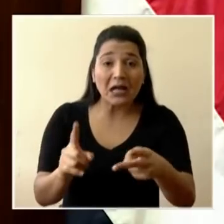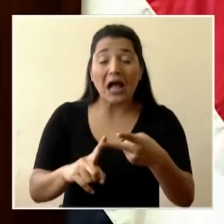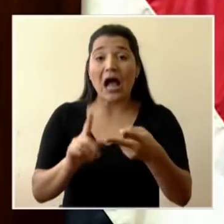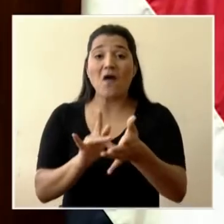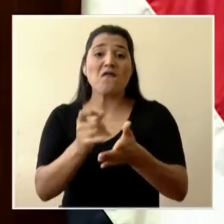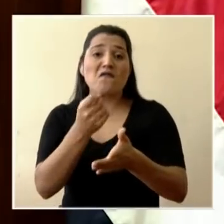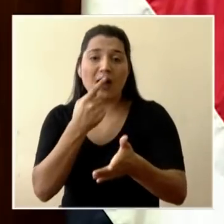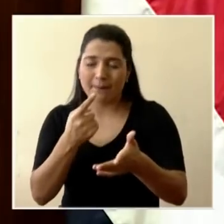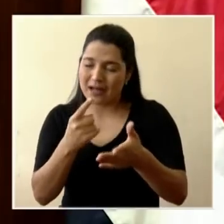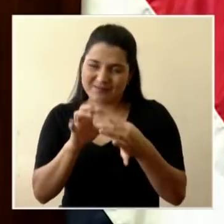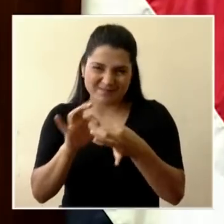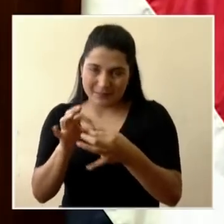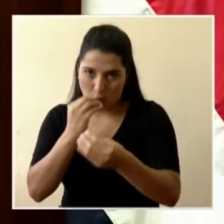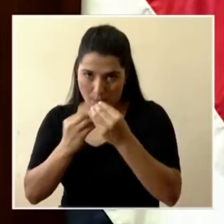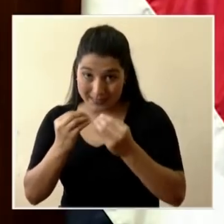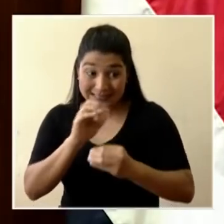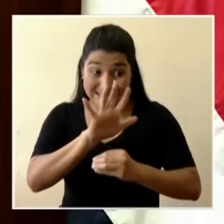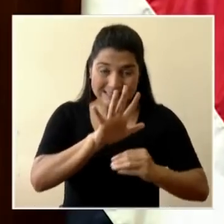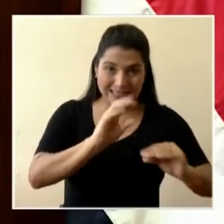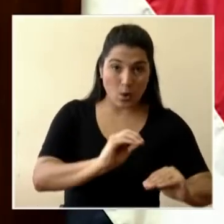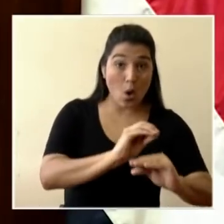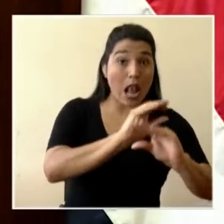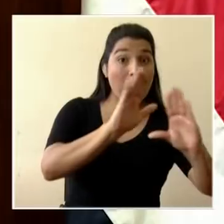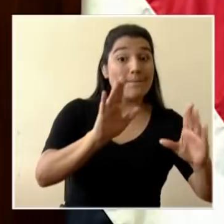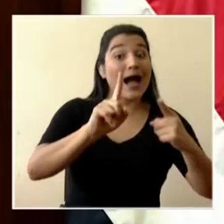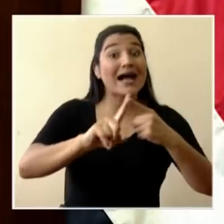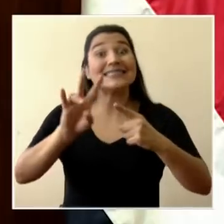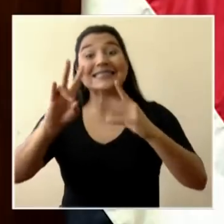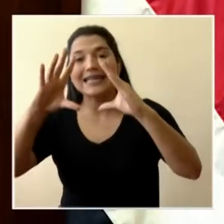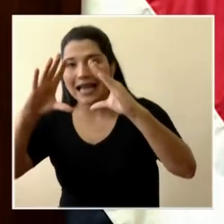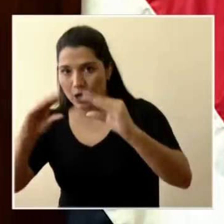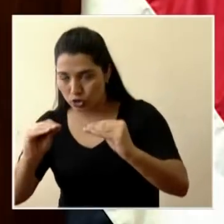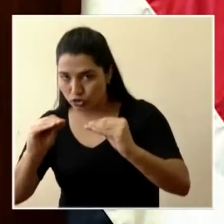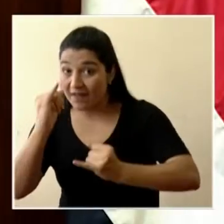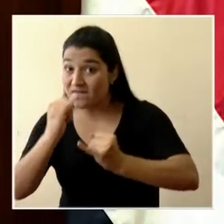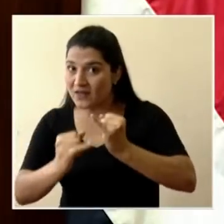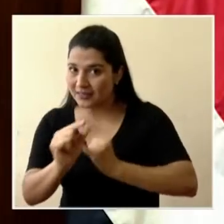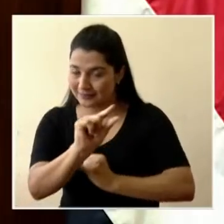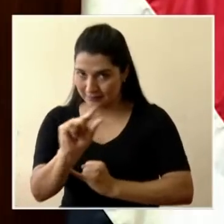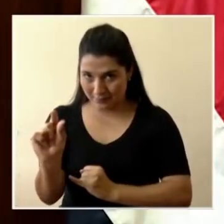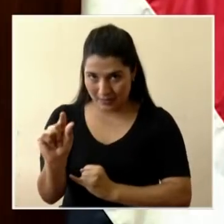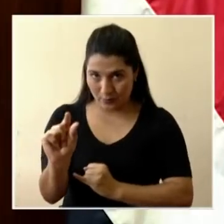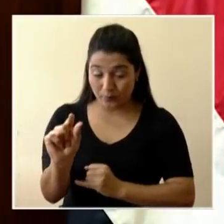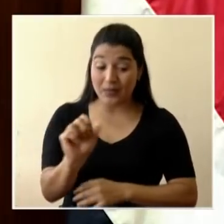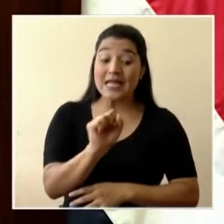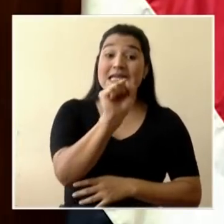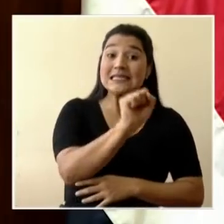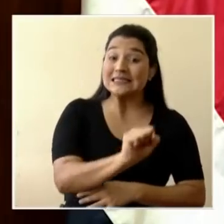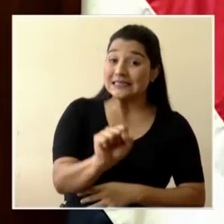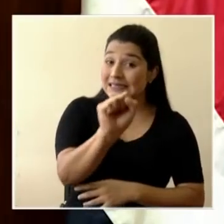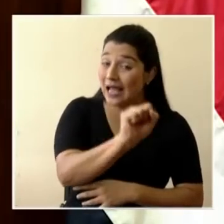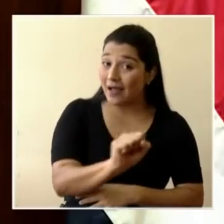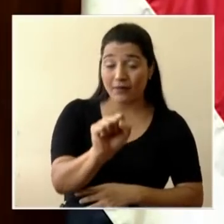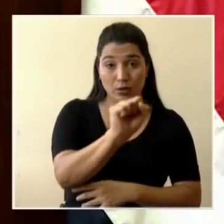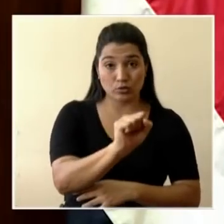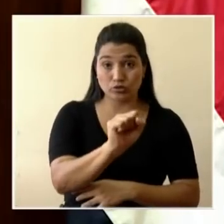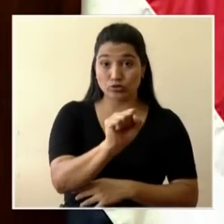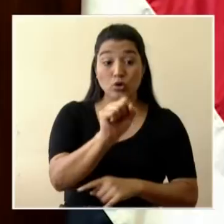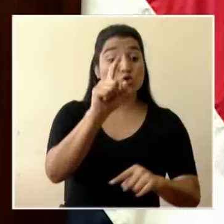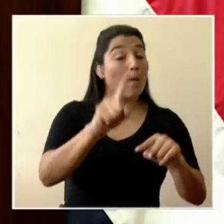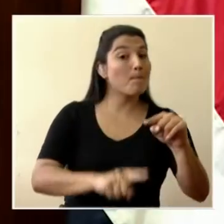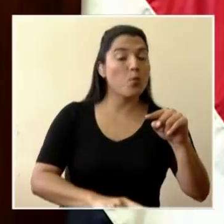todo lo que tiene que ver con alimentación, de 5 de la mañana a 7 de la noche. y los sábados no circulan